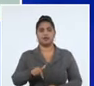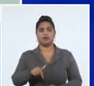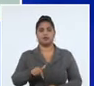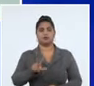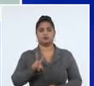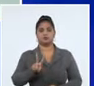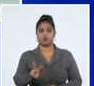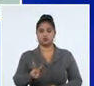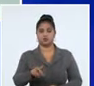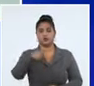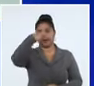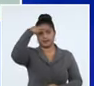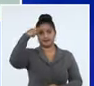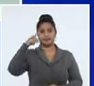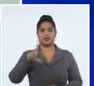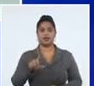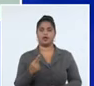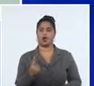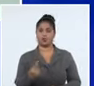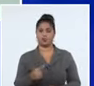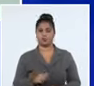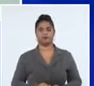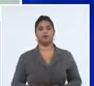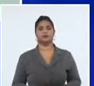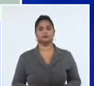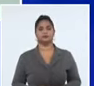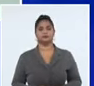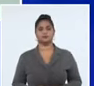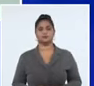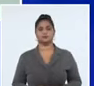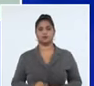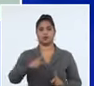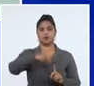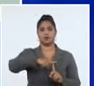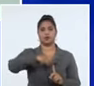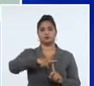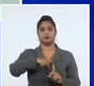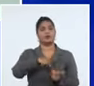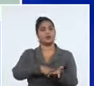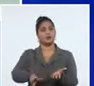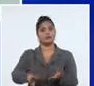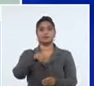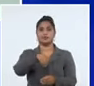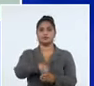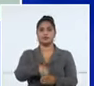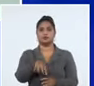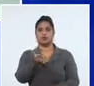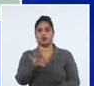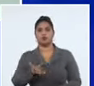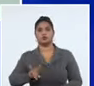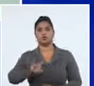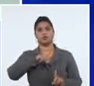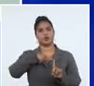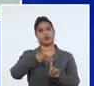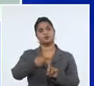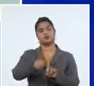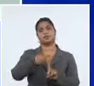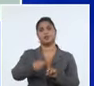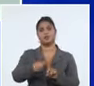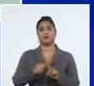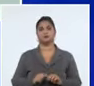y Sierra de Cubitas 1. Provincia de Las Tunas, en Cuba, 89 casos